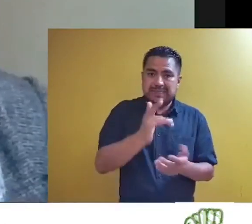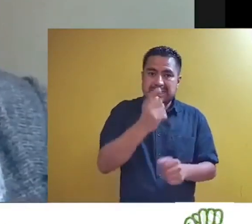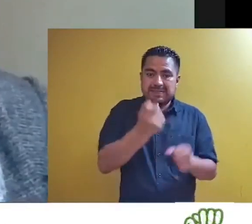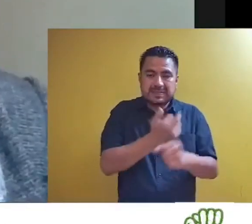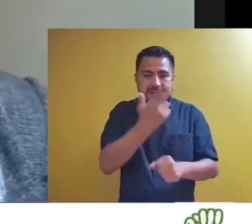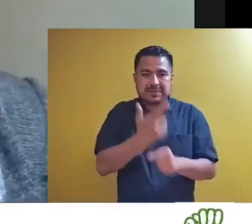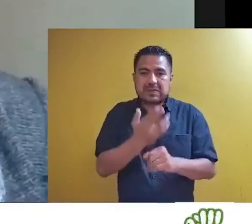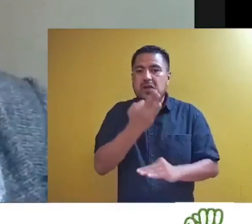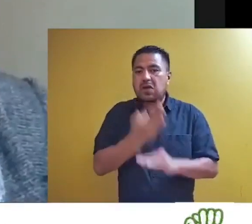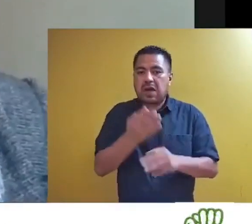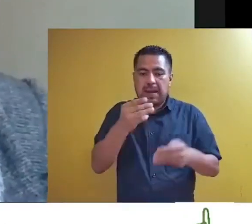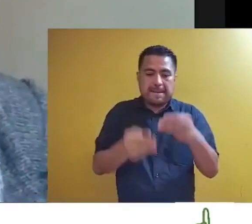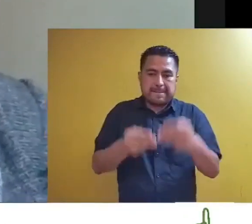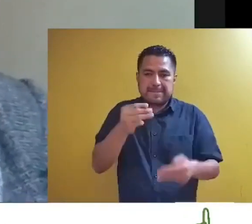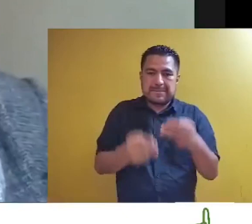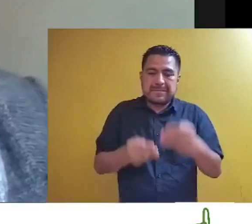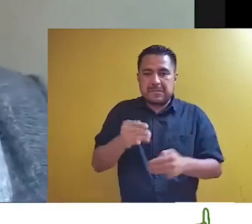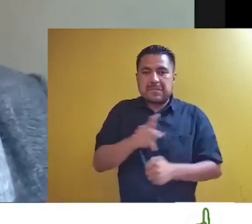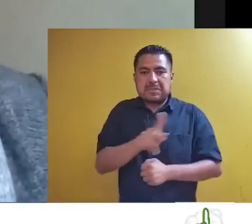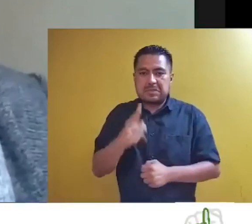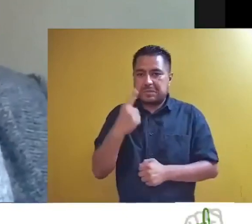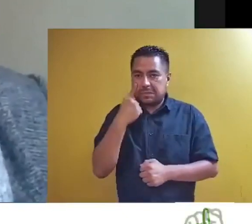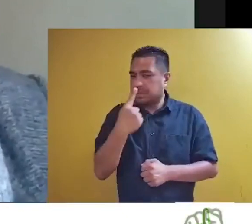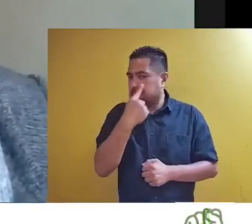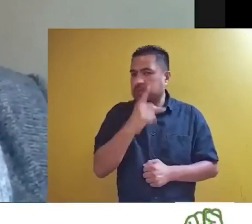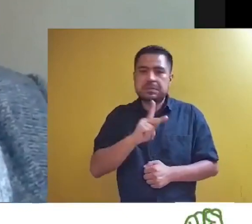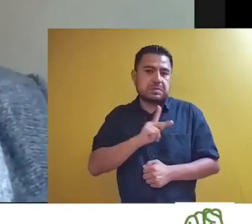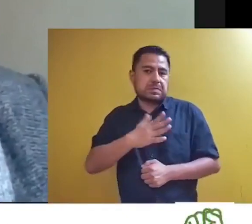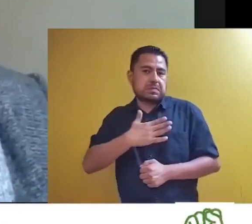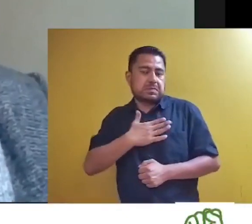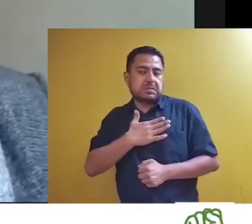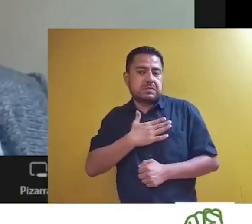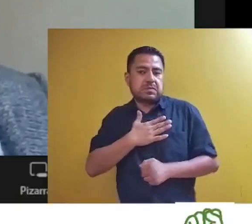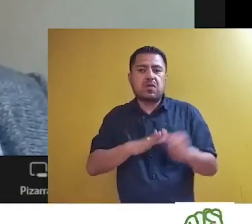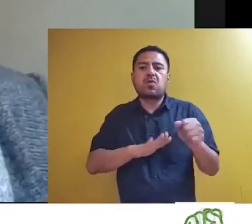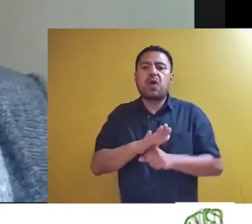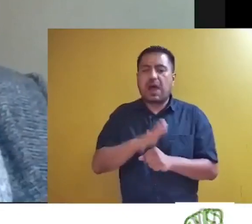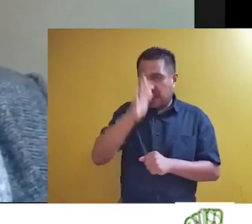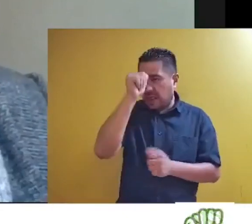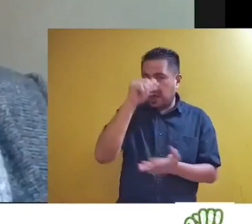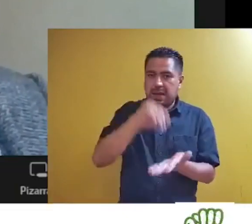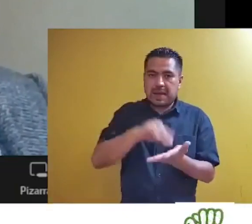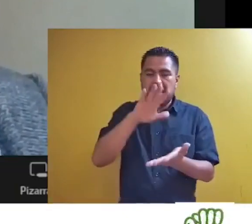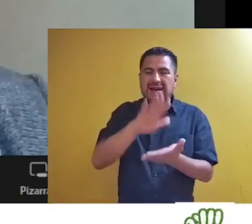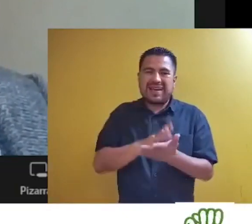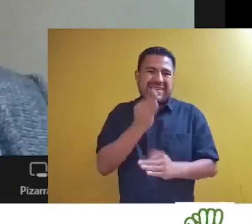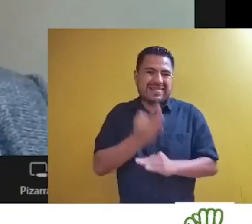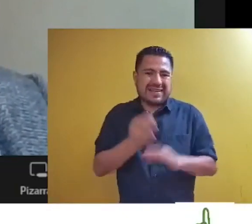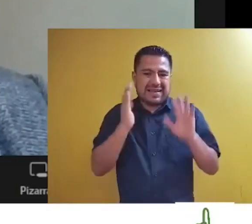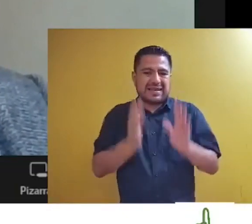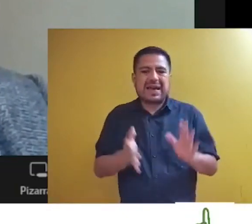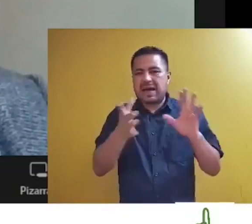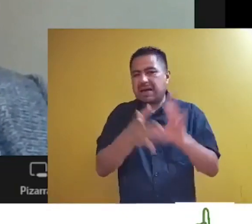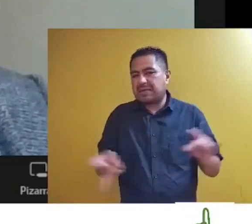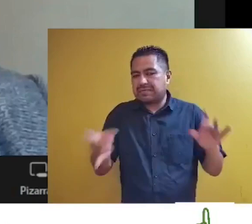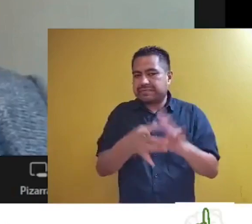secretario. Magistradas, magistrado, está en nuestra consideración el acuerdo plenario del que se ha dado cuenta.